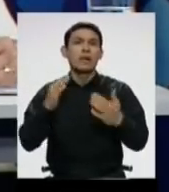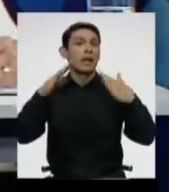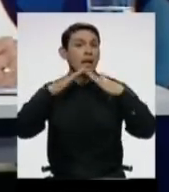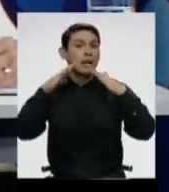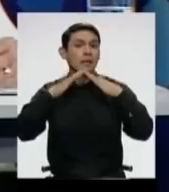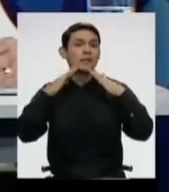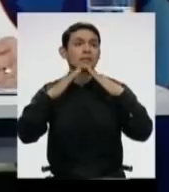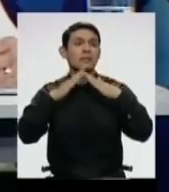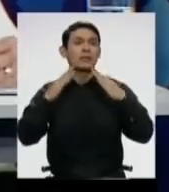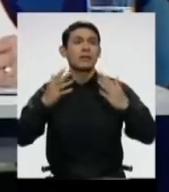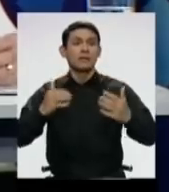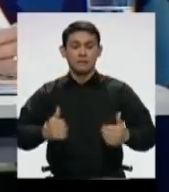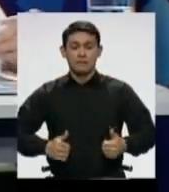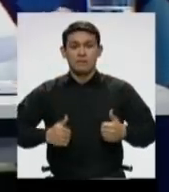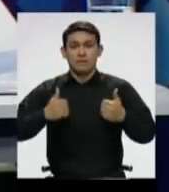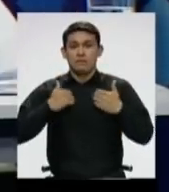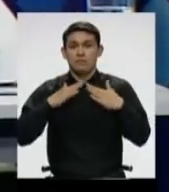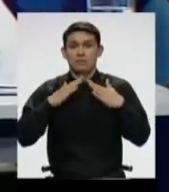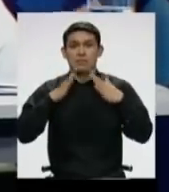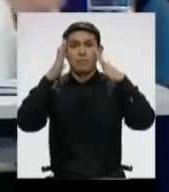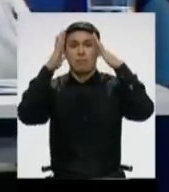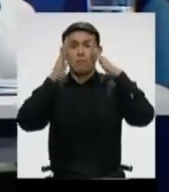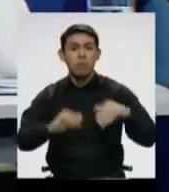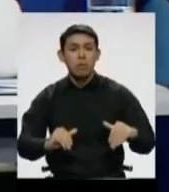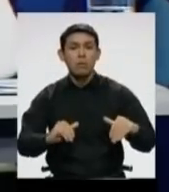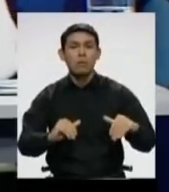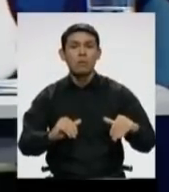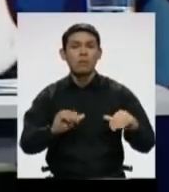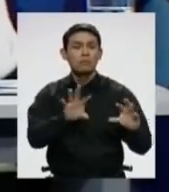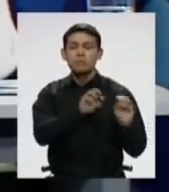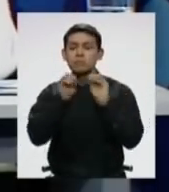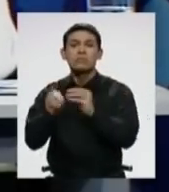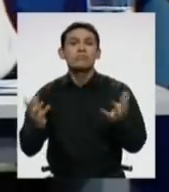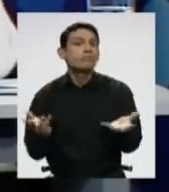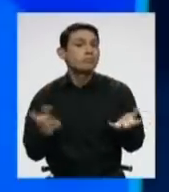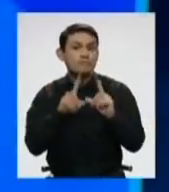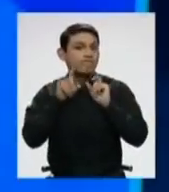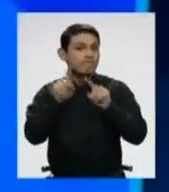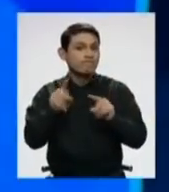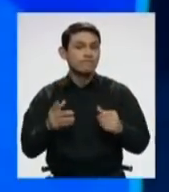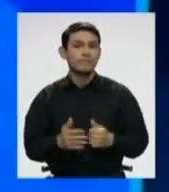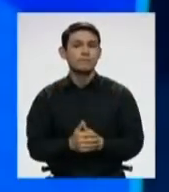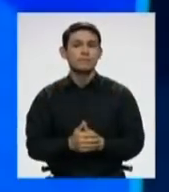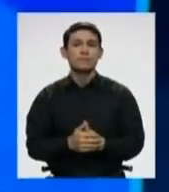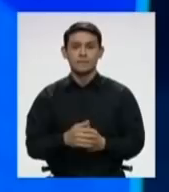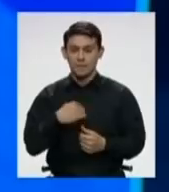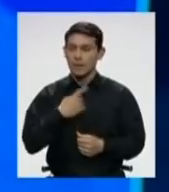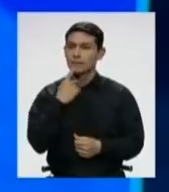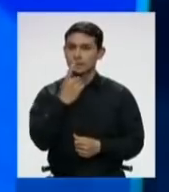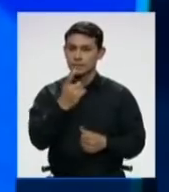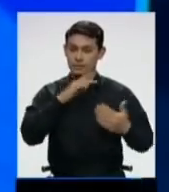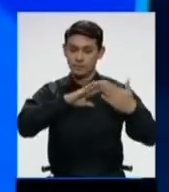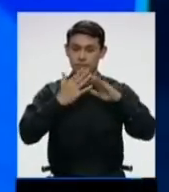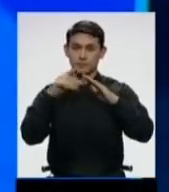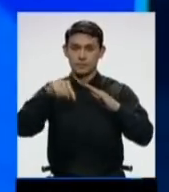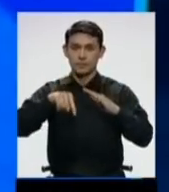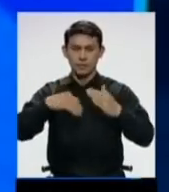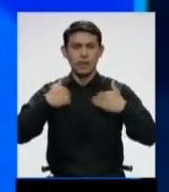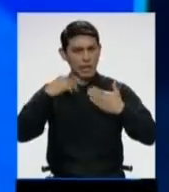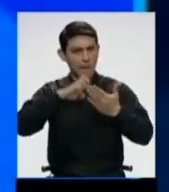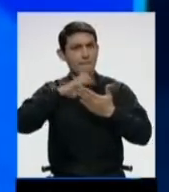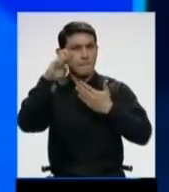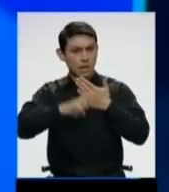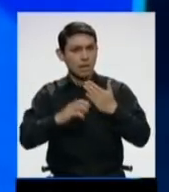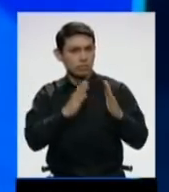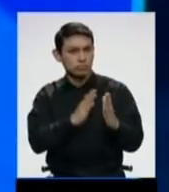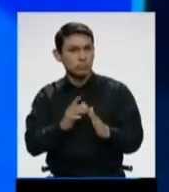casas, viviendas precarias que podrían caerse abajo en caso de un terremoto? Como le decía a la ciudadanía, hay todo un plan sobre ese tema y